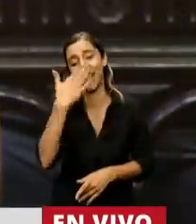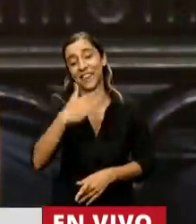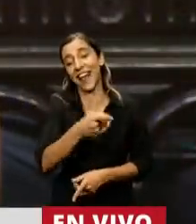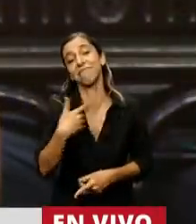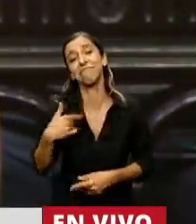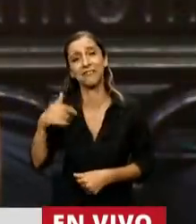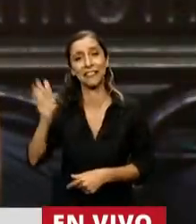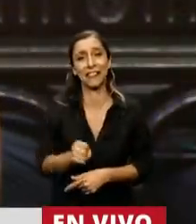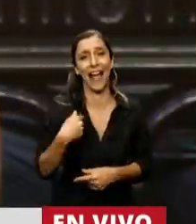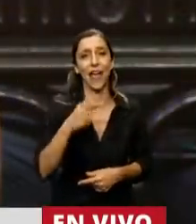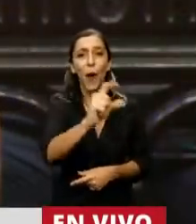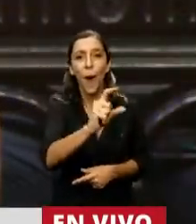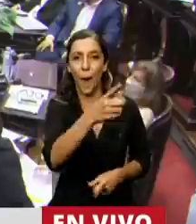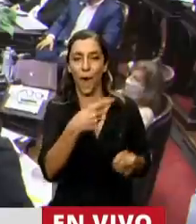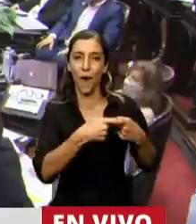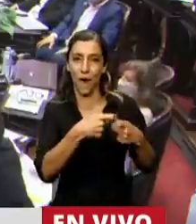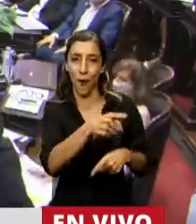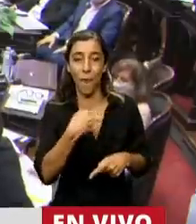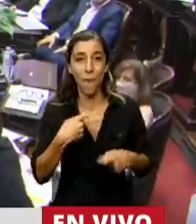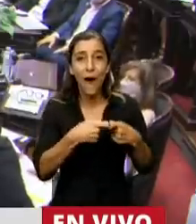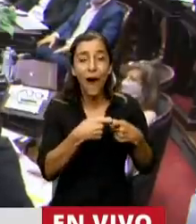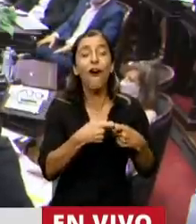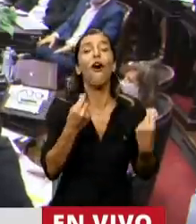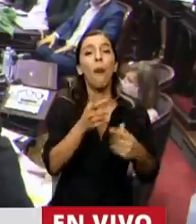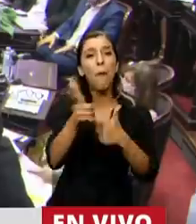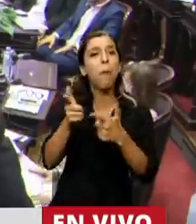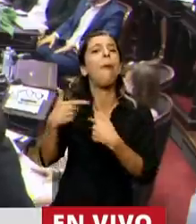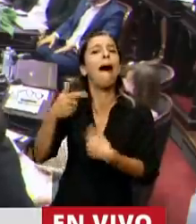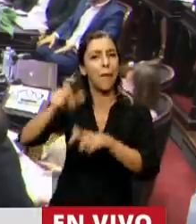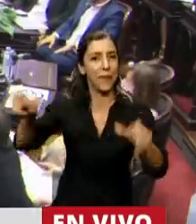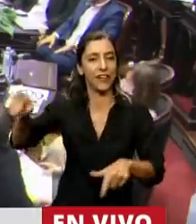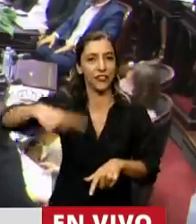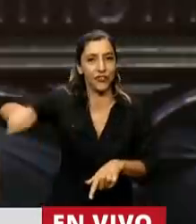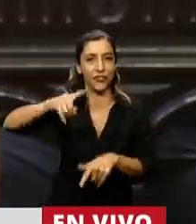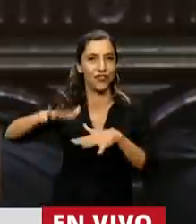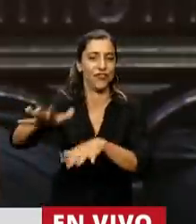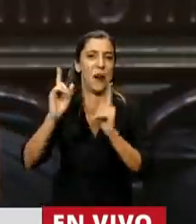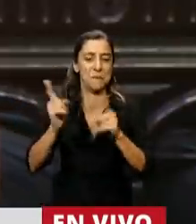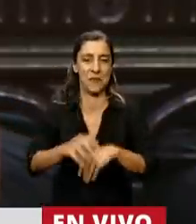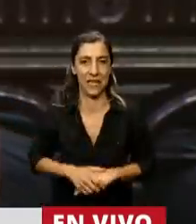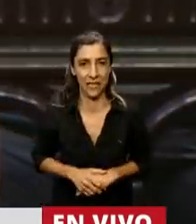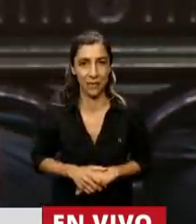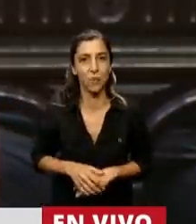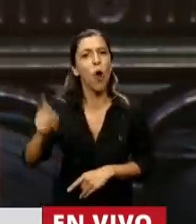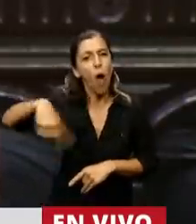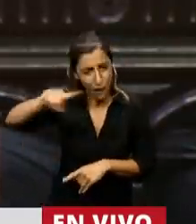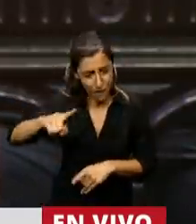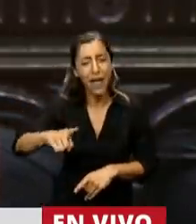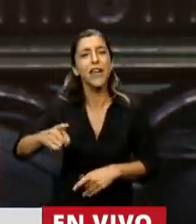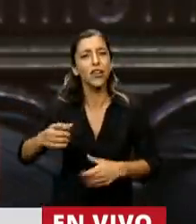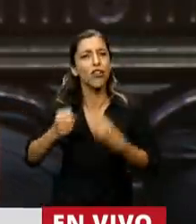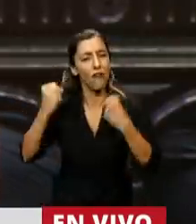que son los verdaderos resistentes porque hay algo que ustedes quieren encarnar hoy que no son ustedes no son resistentes si